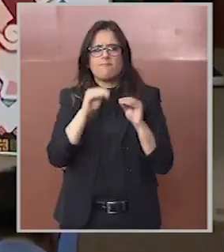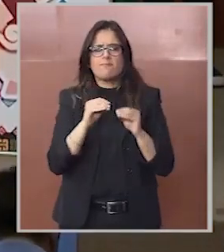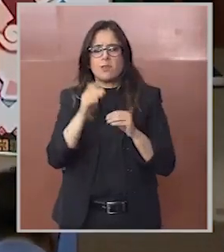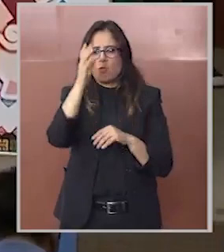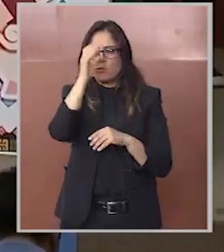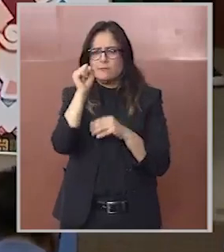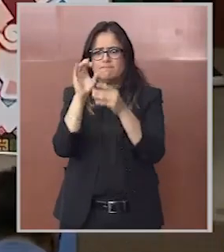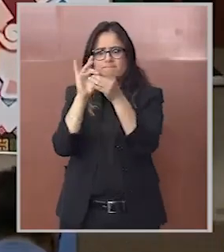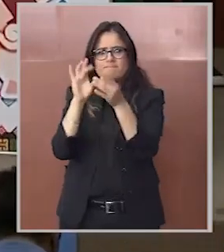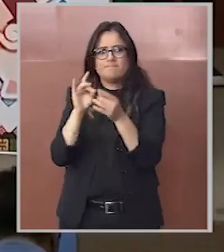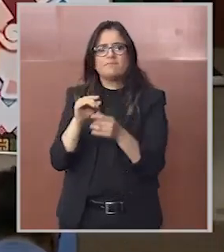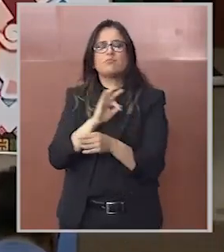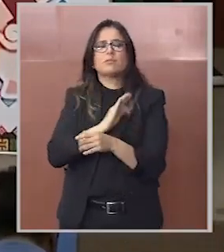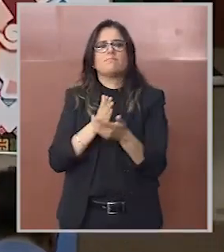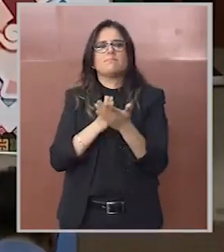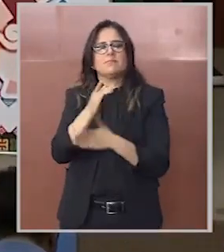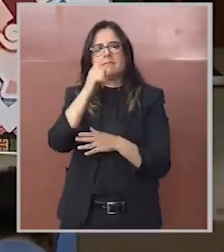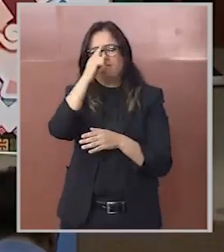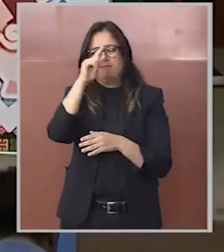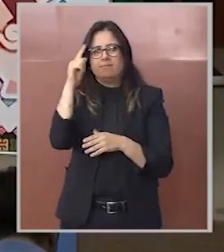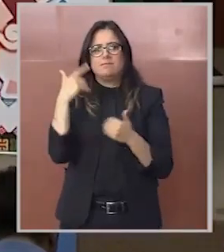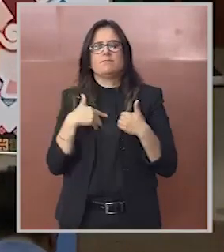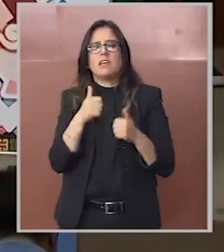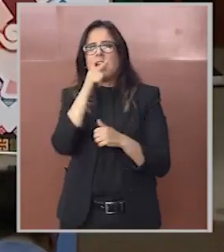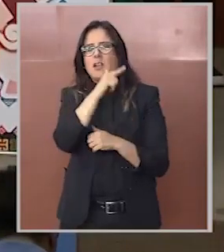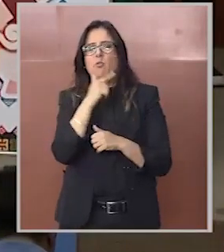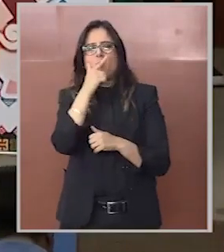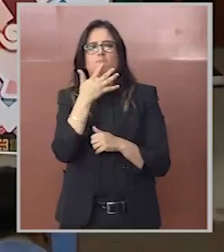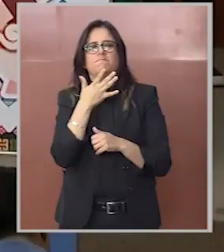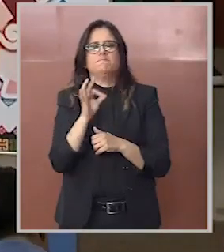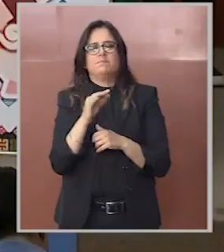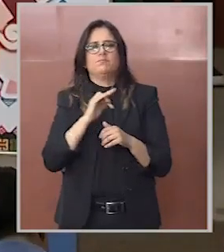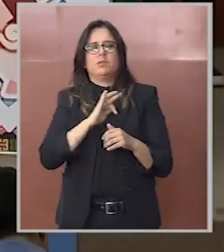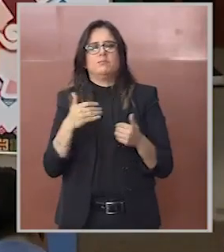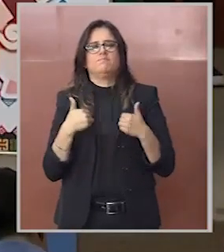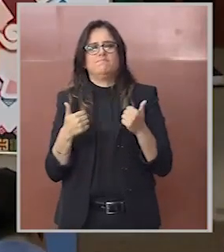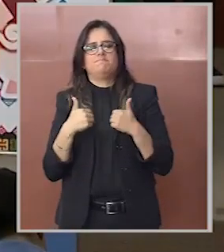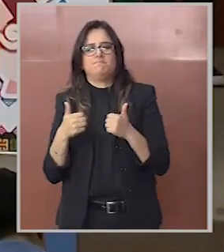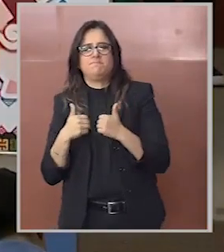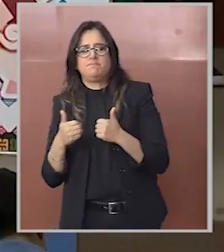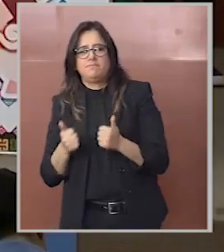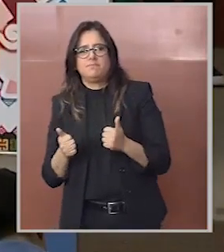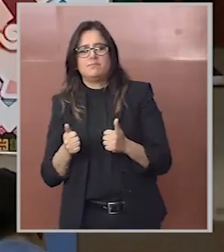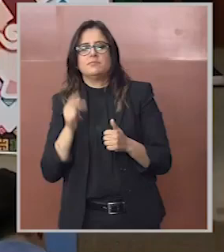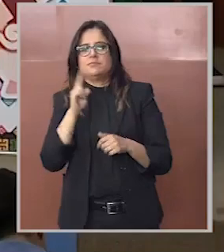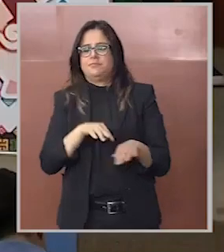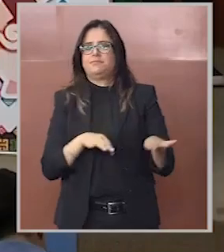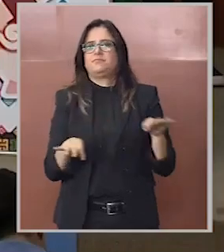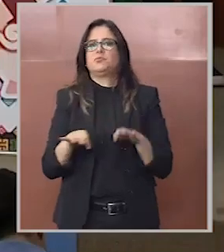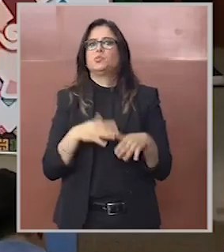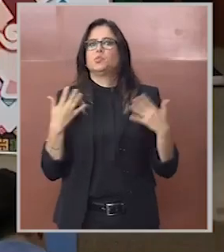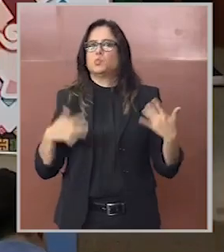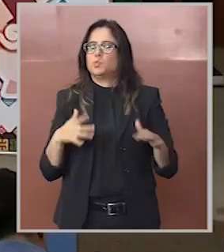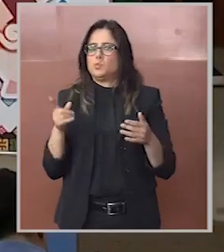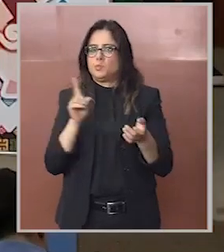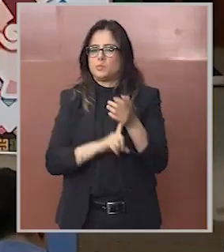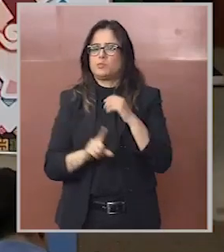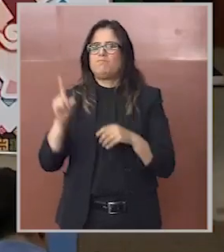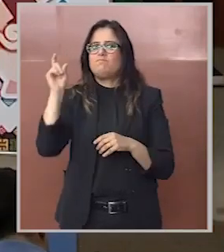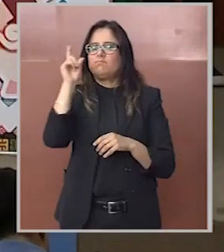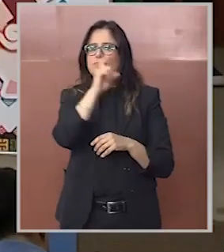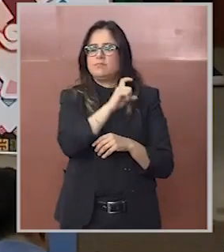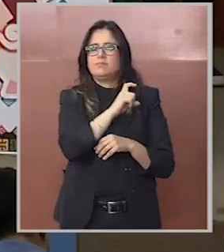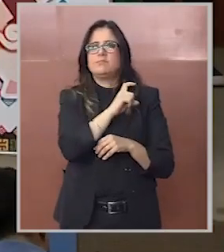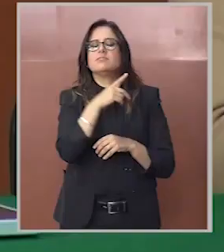accesible no entendible creo que la verdad sí fue este un trabajo complejo no pero este se